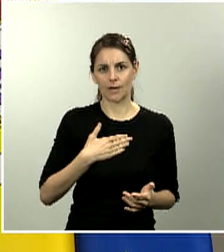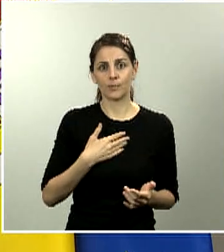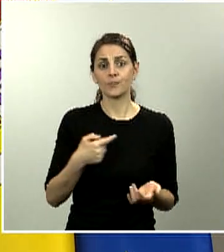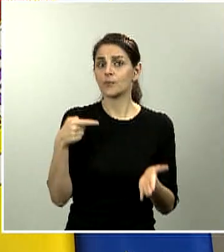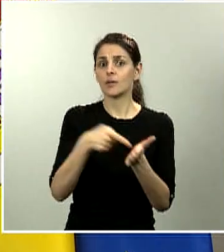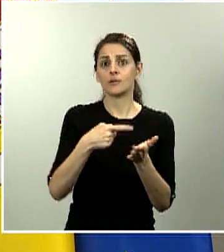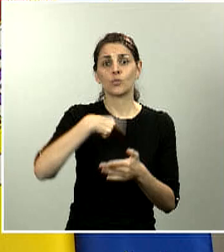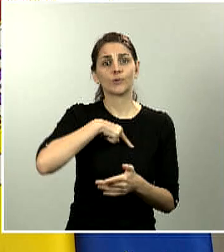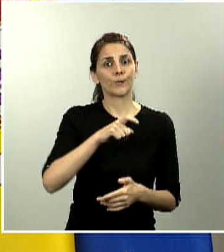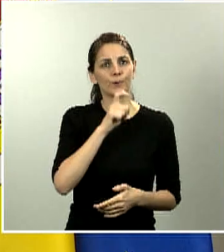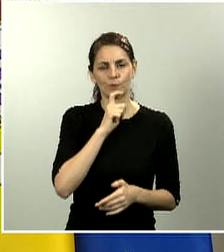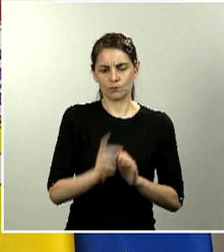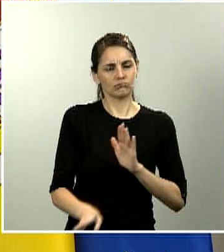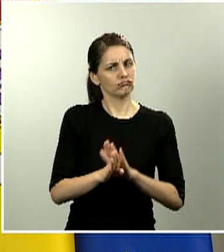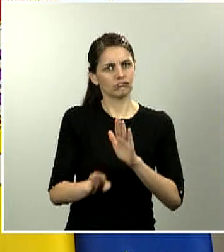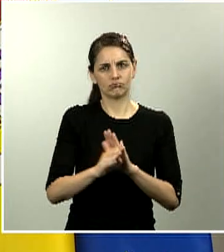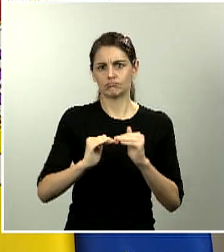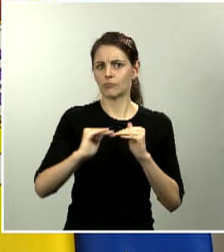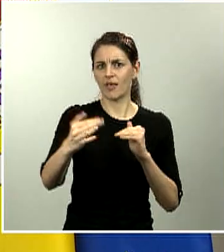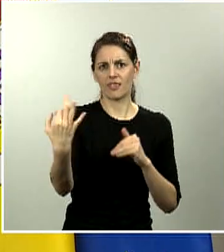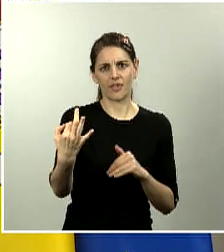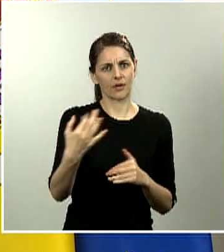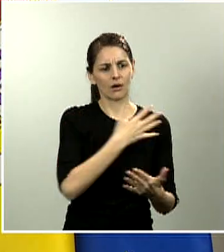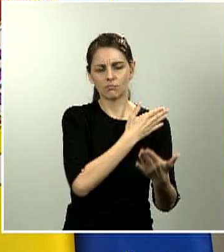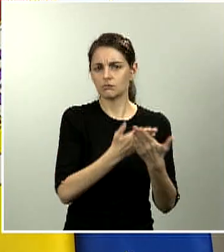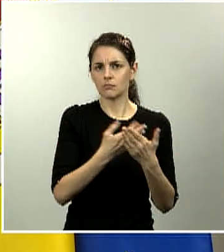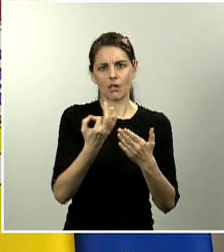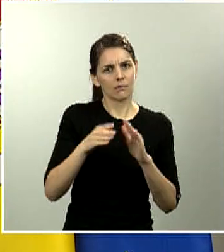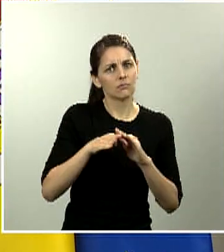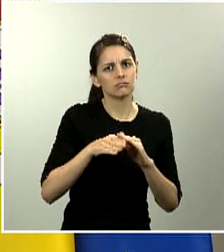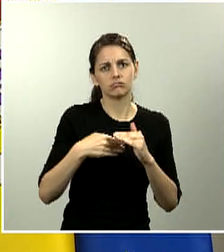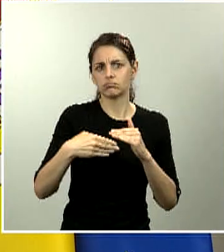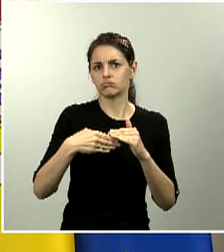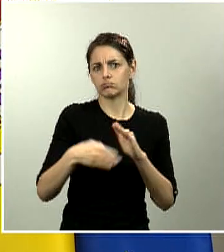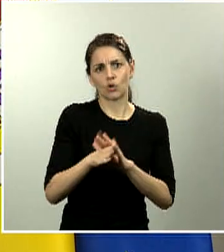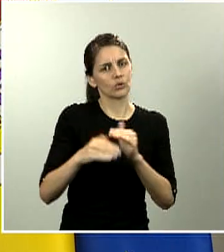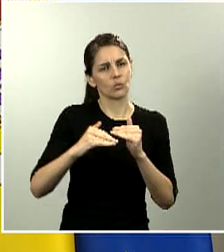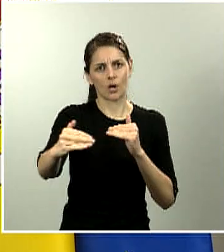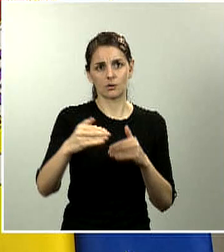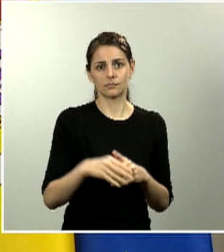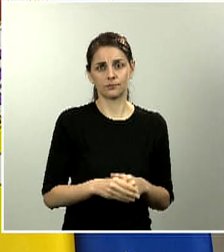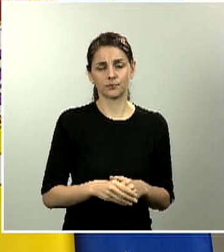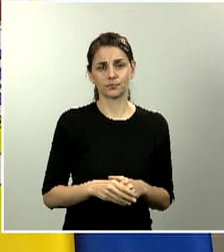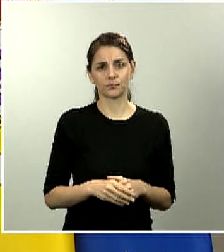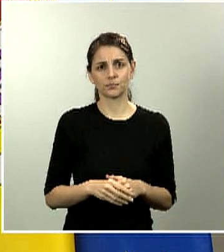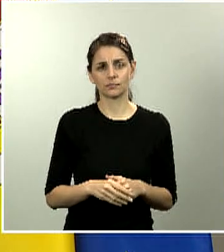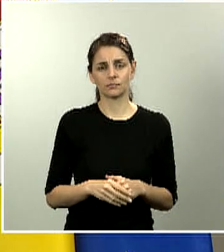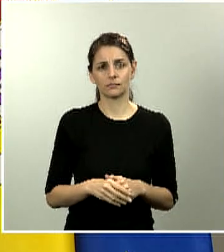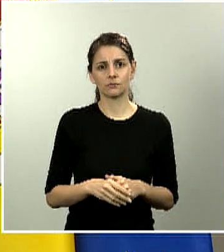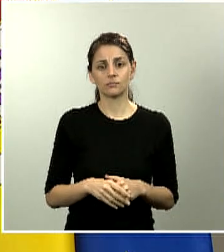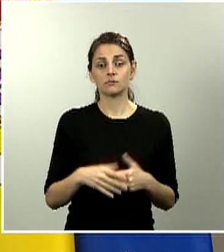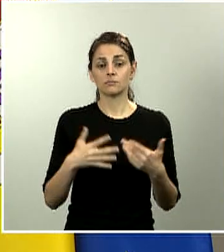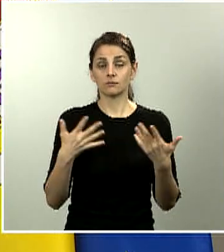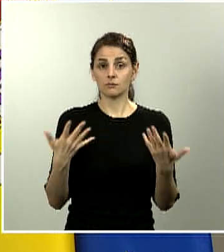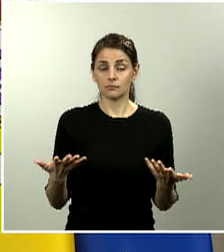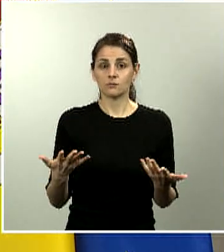permanente. Exigencia, insisto, en la calidad de los datos que solicitamos de las comunidades autónomas. En este contexto, me